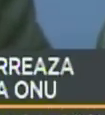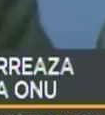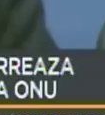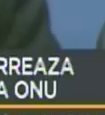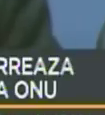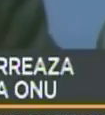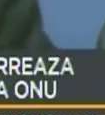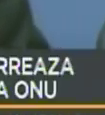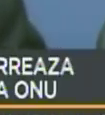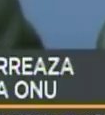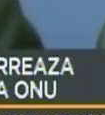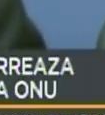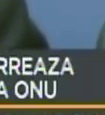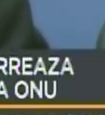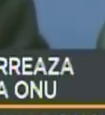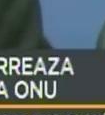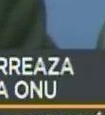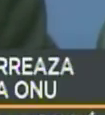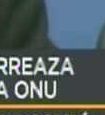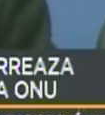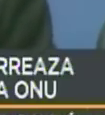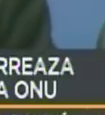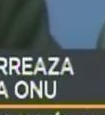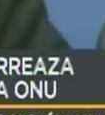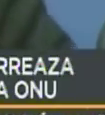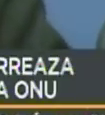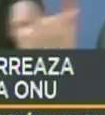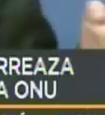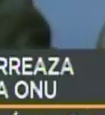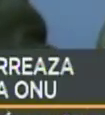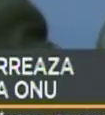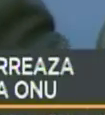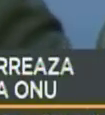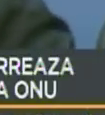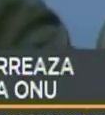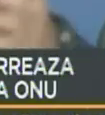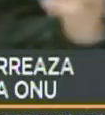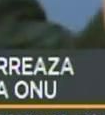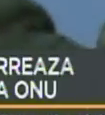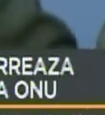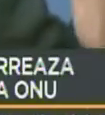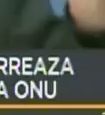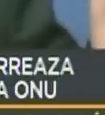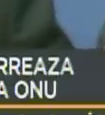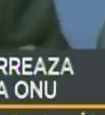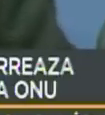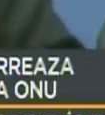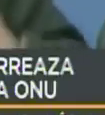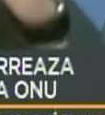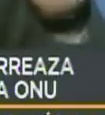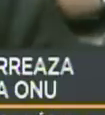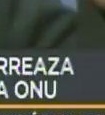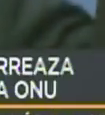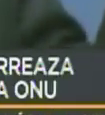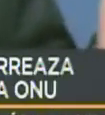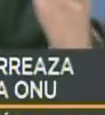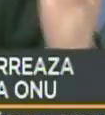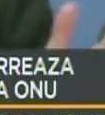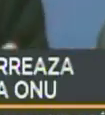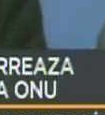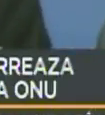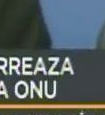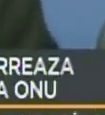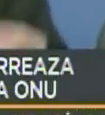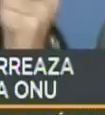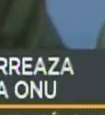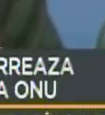instituciones que pretenden ser paralelas. Hay un ministro de Finanzas de Colombia que dice que está haciendo un plan económico para cuando caiga Maduro. Bueno, la agresión, pero la